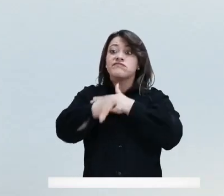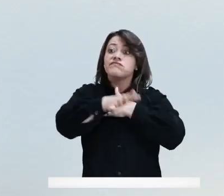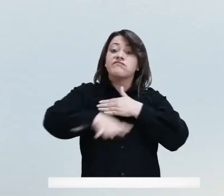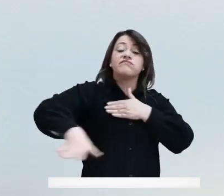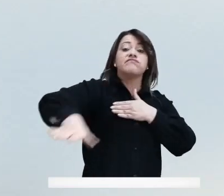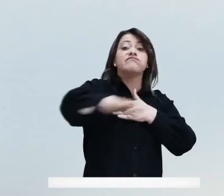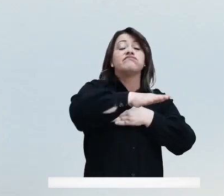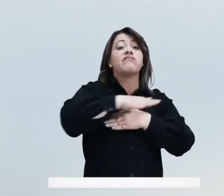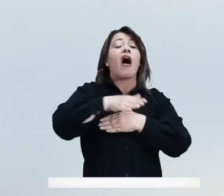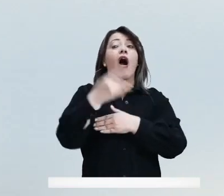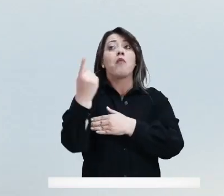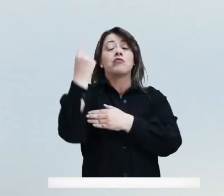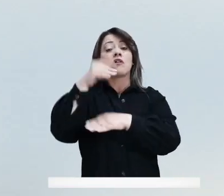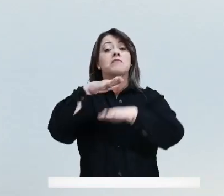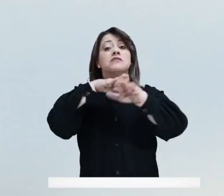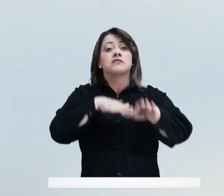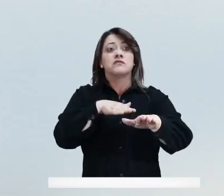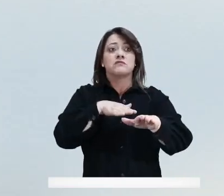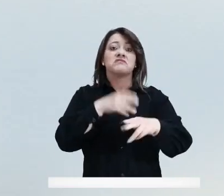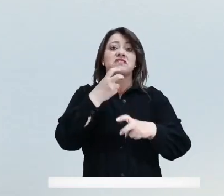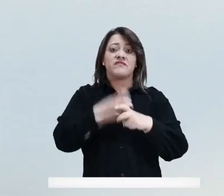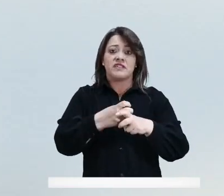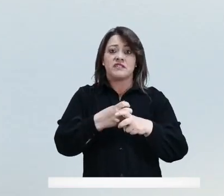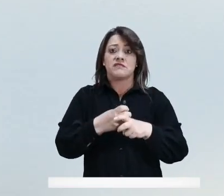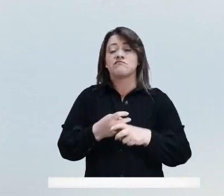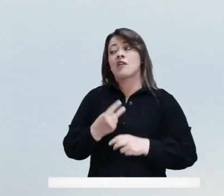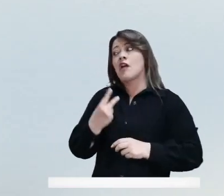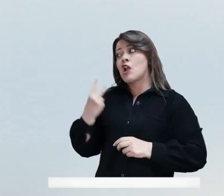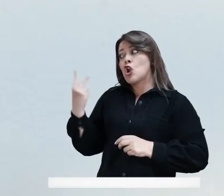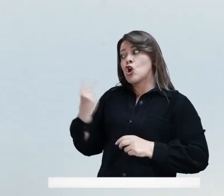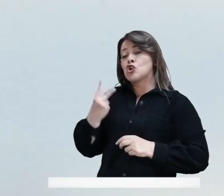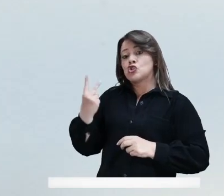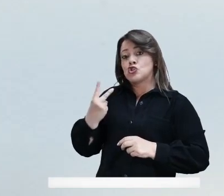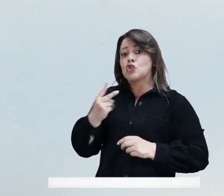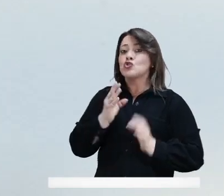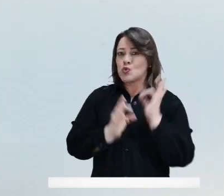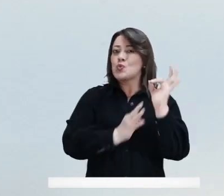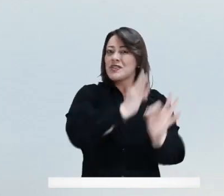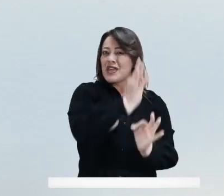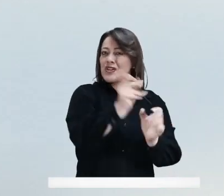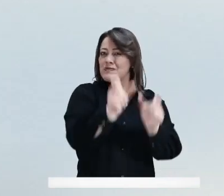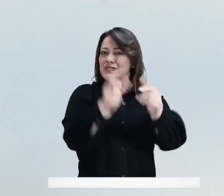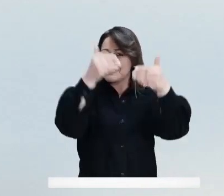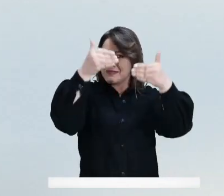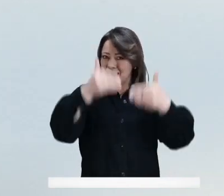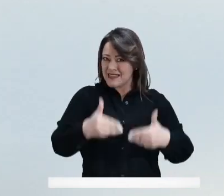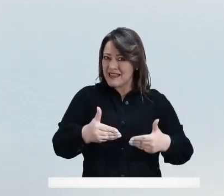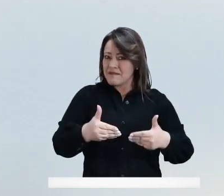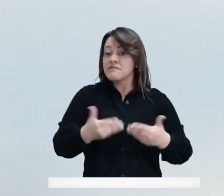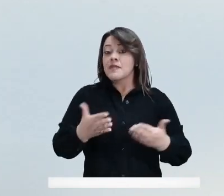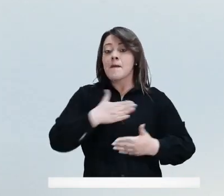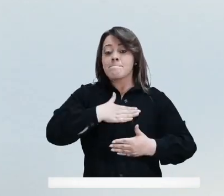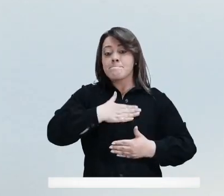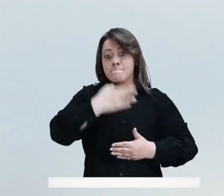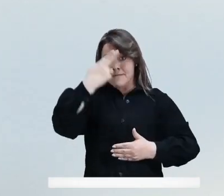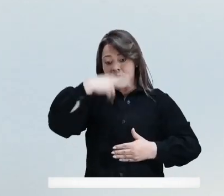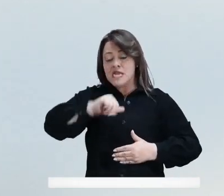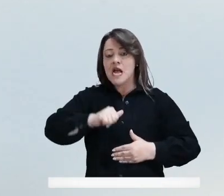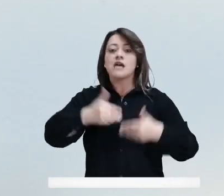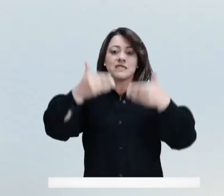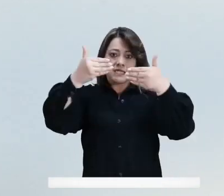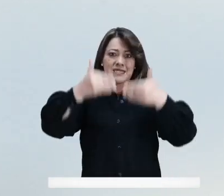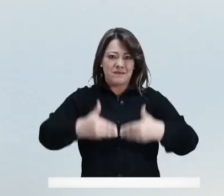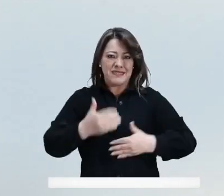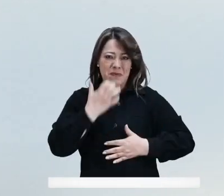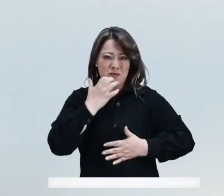de representación política. Mi caso, igual que Mandy, según entiendo, somos cuidadores de personas con discapacidad. Yo tengo una niña